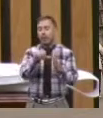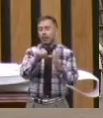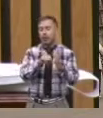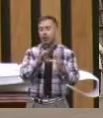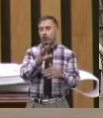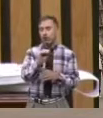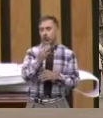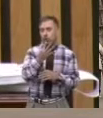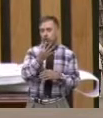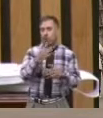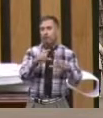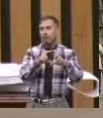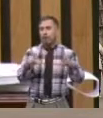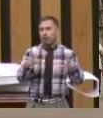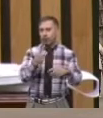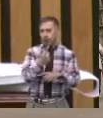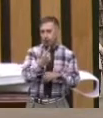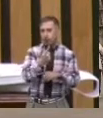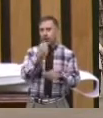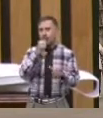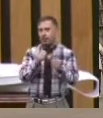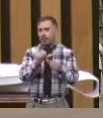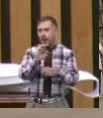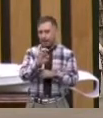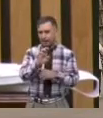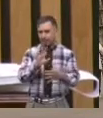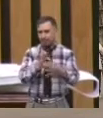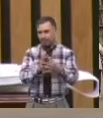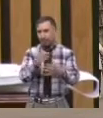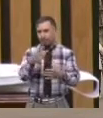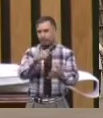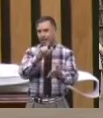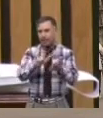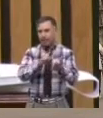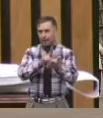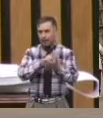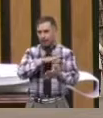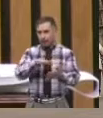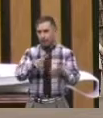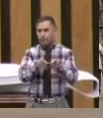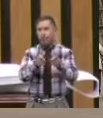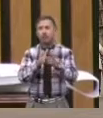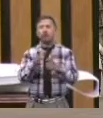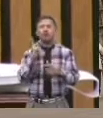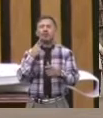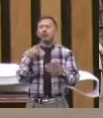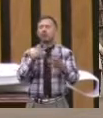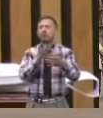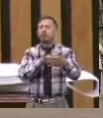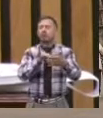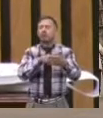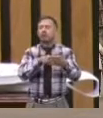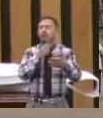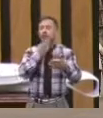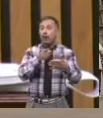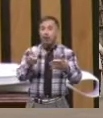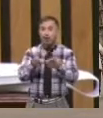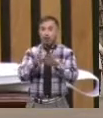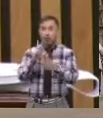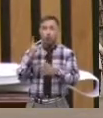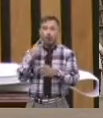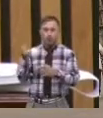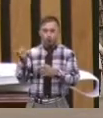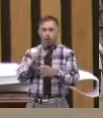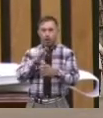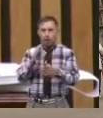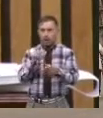94, párrafo 1, inciso E, de la Ley General de Partidos Políticos, que señala a un partido político pierde